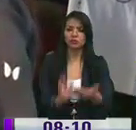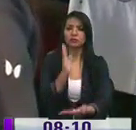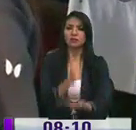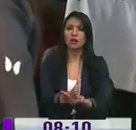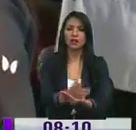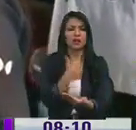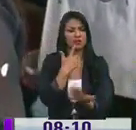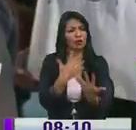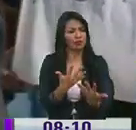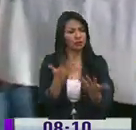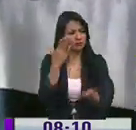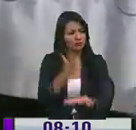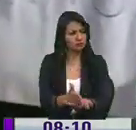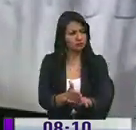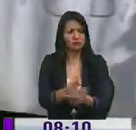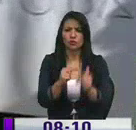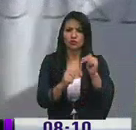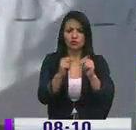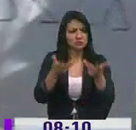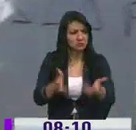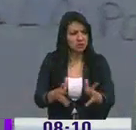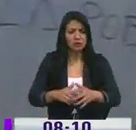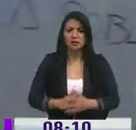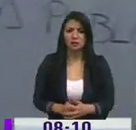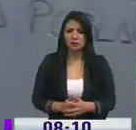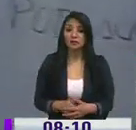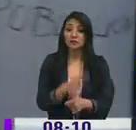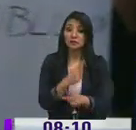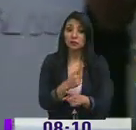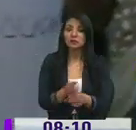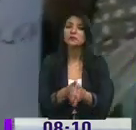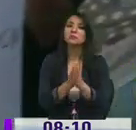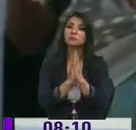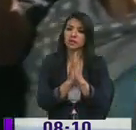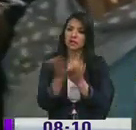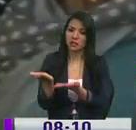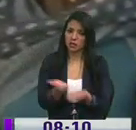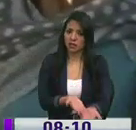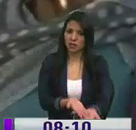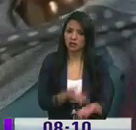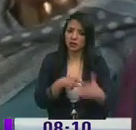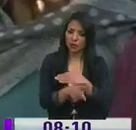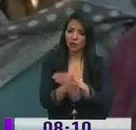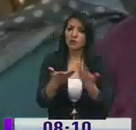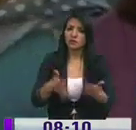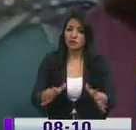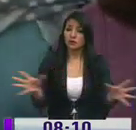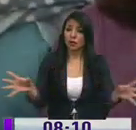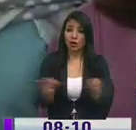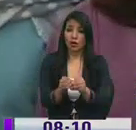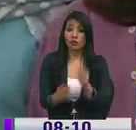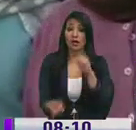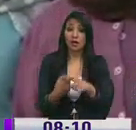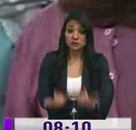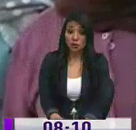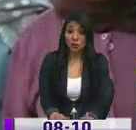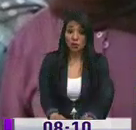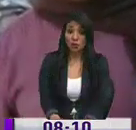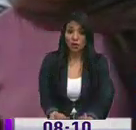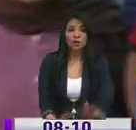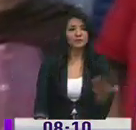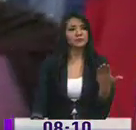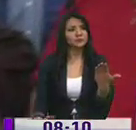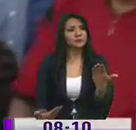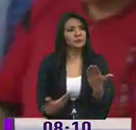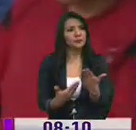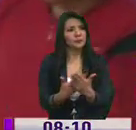mitad, entonces ya exigimos que se nos entregue, porque con todas las instancias ahora que se están dando los